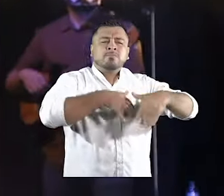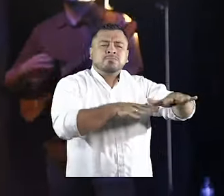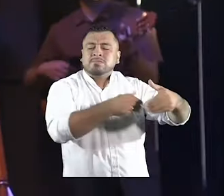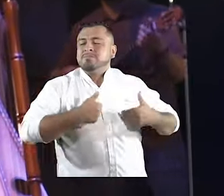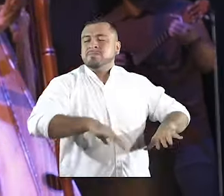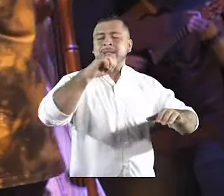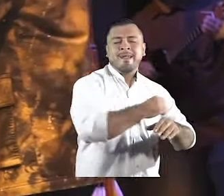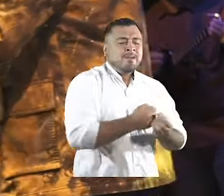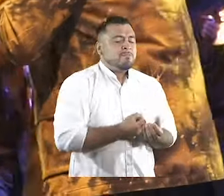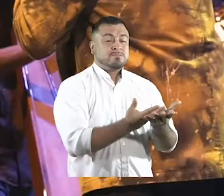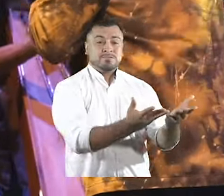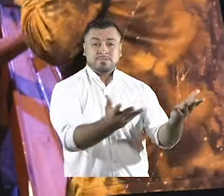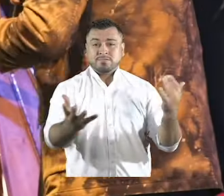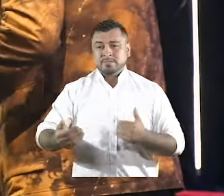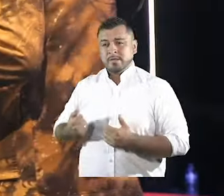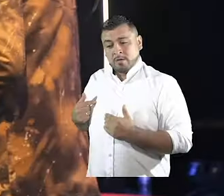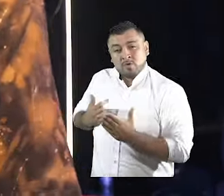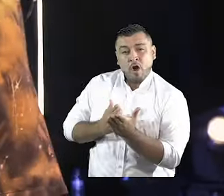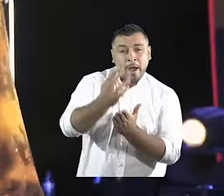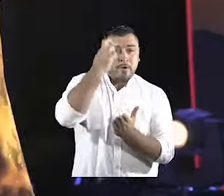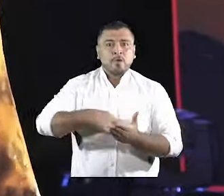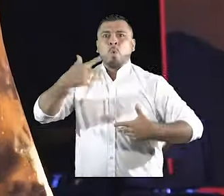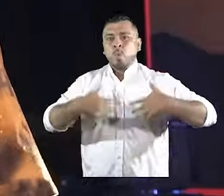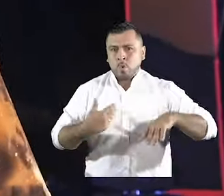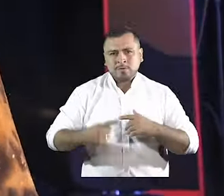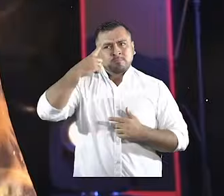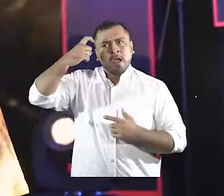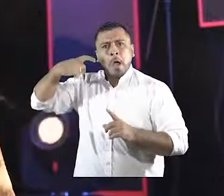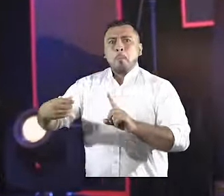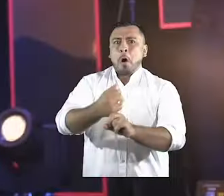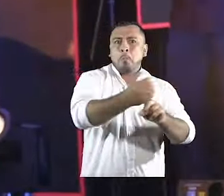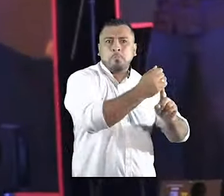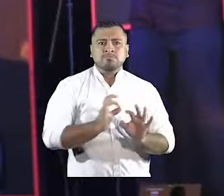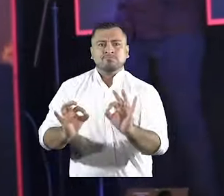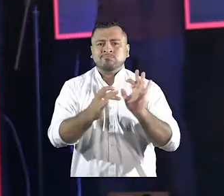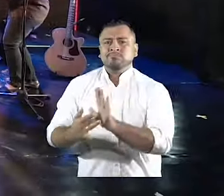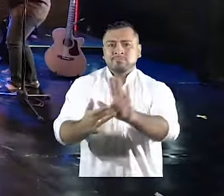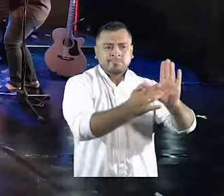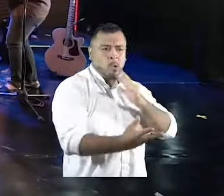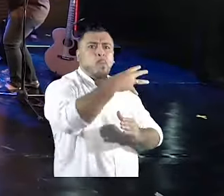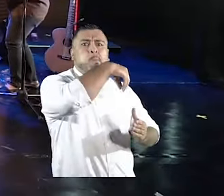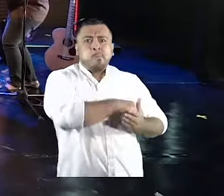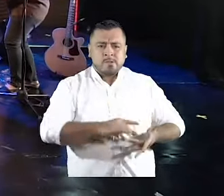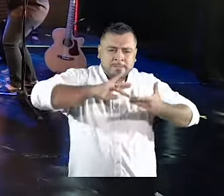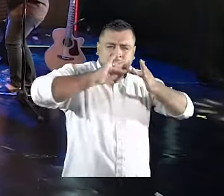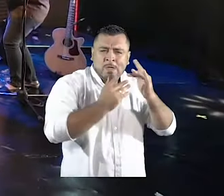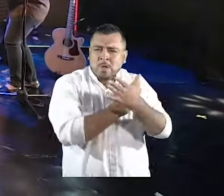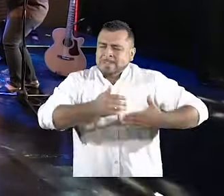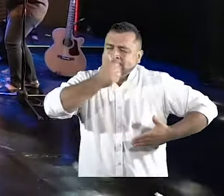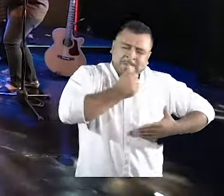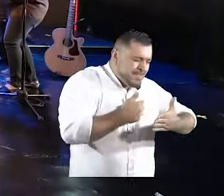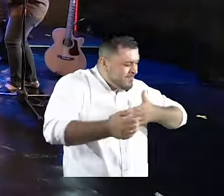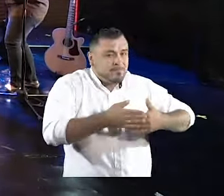o en Carreño al Orinoco. Hoy mi carrera es un mural de ilusiones y mis pasiones las encuentran allá escritas. Quien